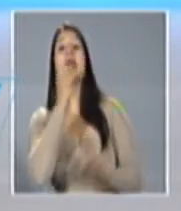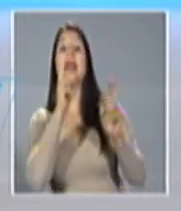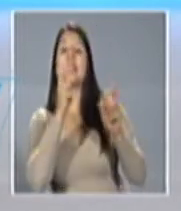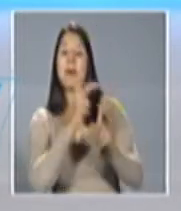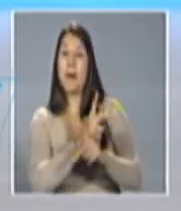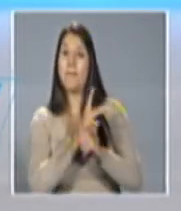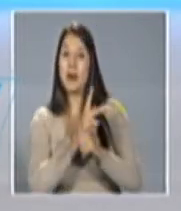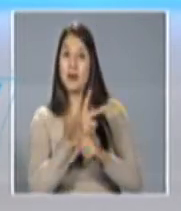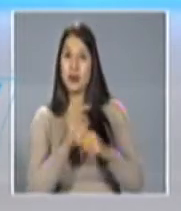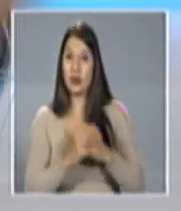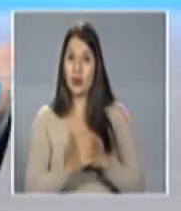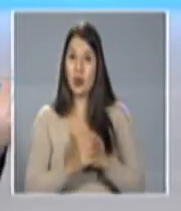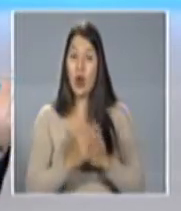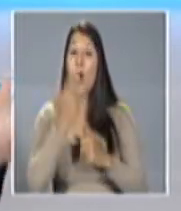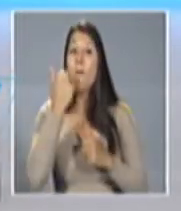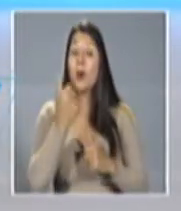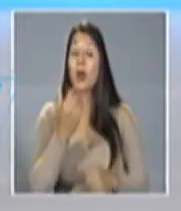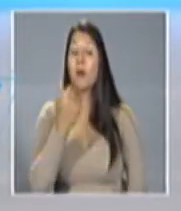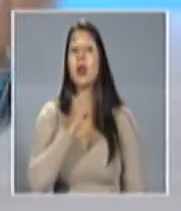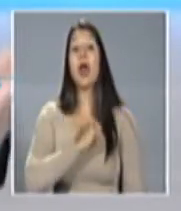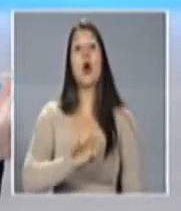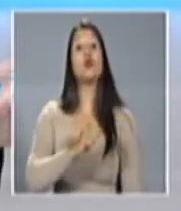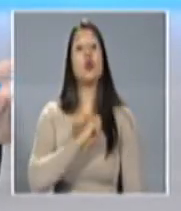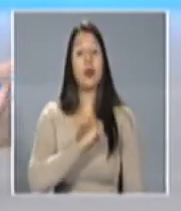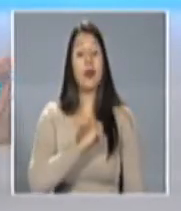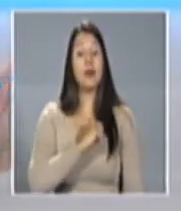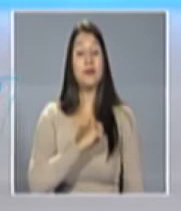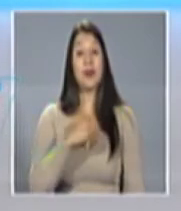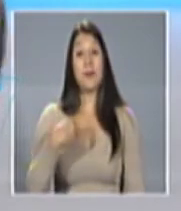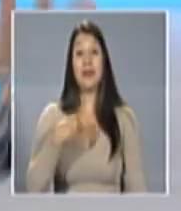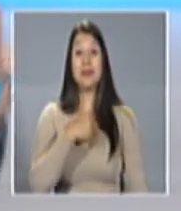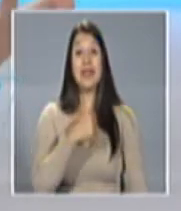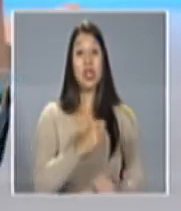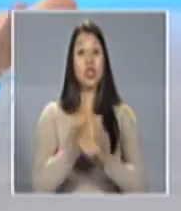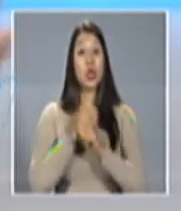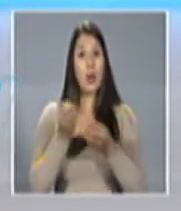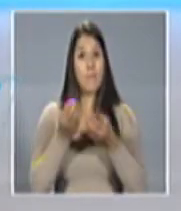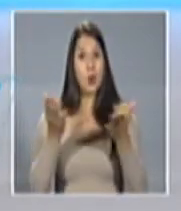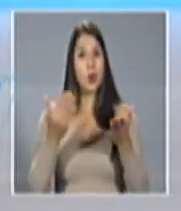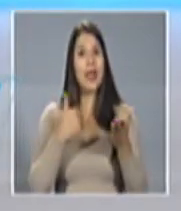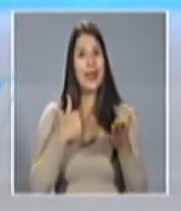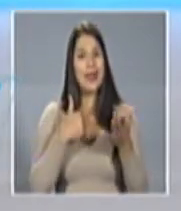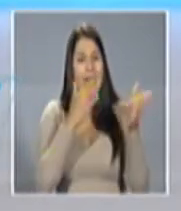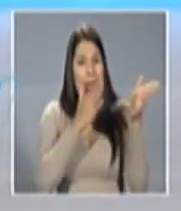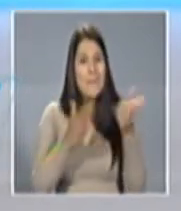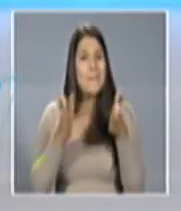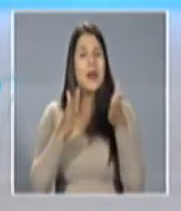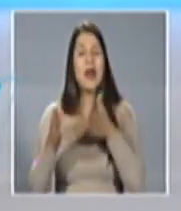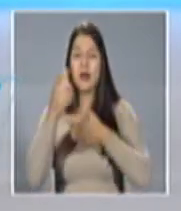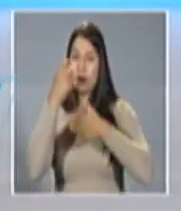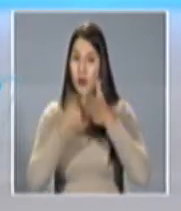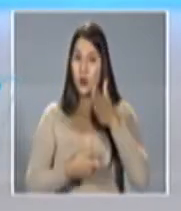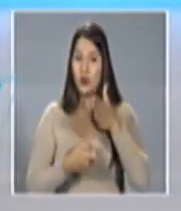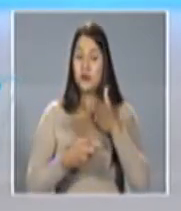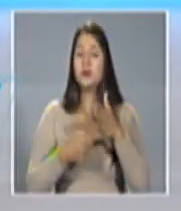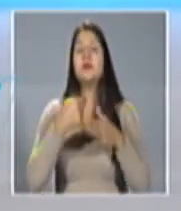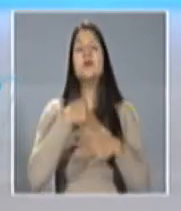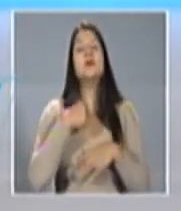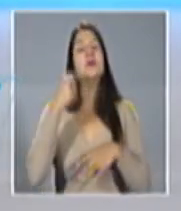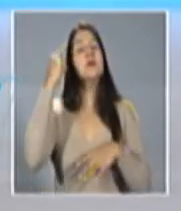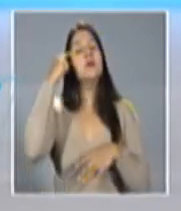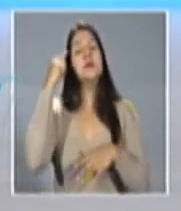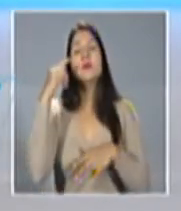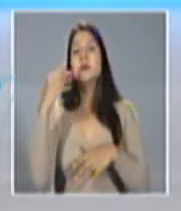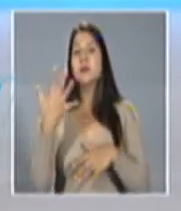preventivos, porque, digamos, lo que son las autoridades, el Ministerio de Seguridad Pública tiene planes muy fuertes de intervención en esta materia. A mí lo que me parece